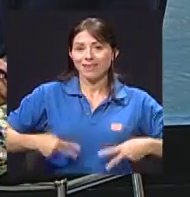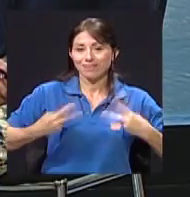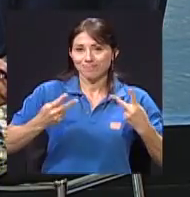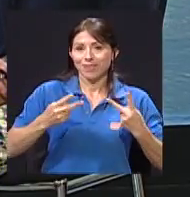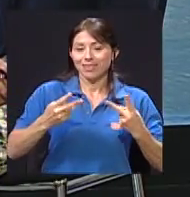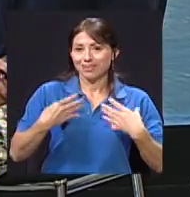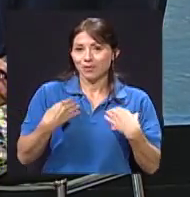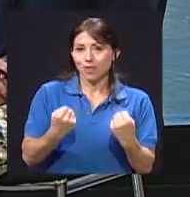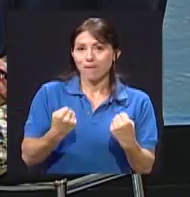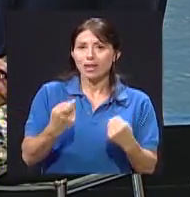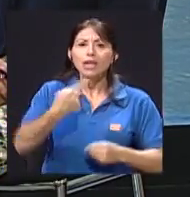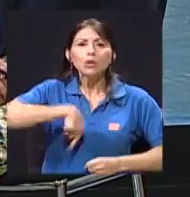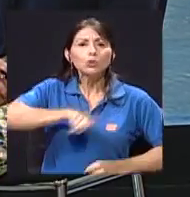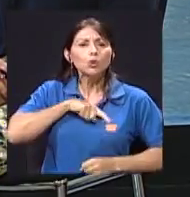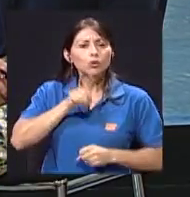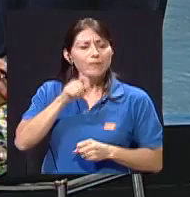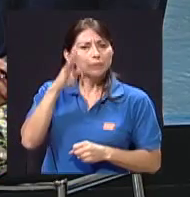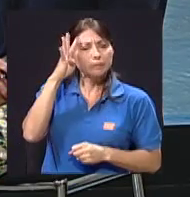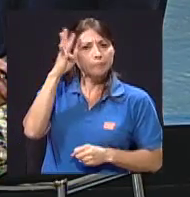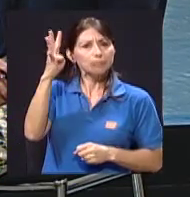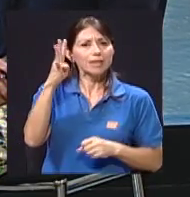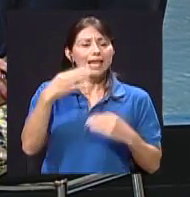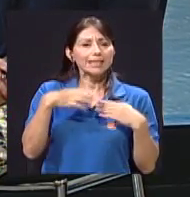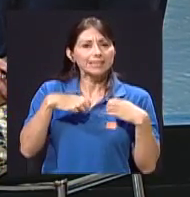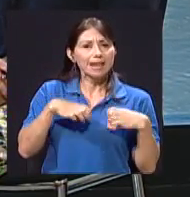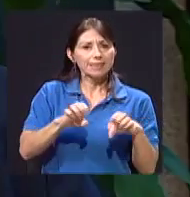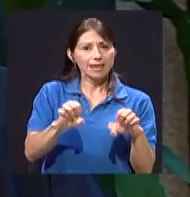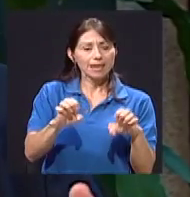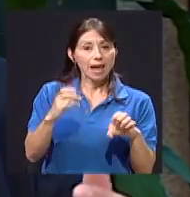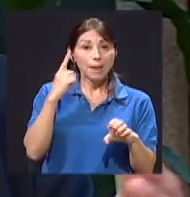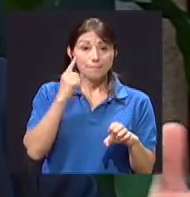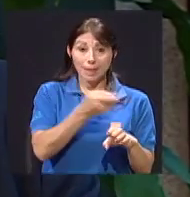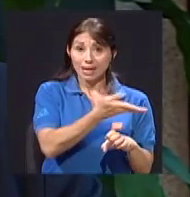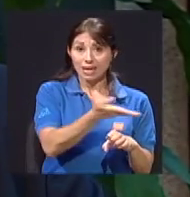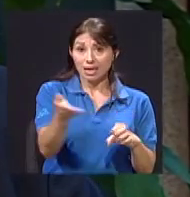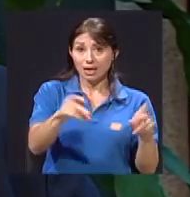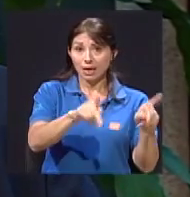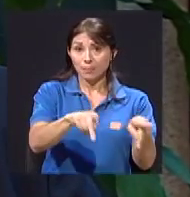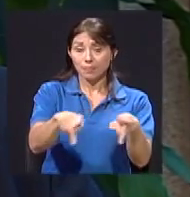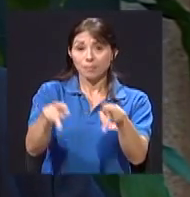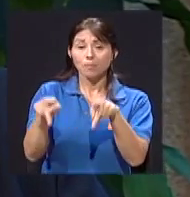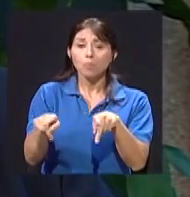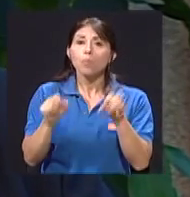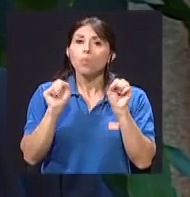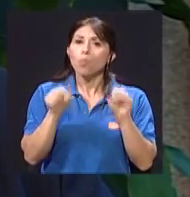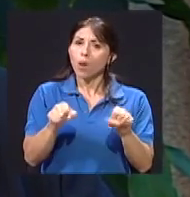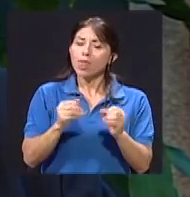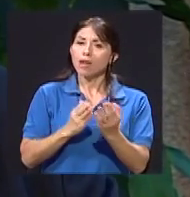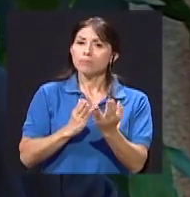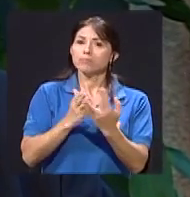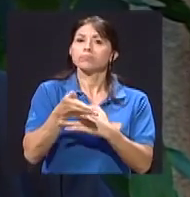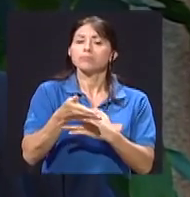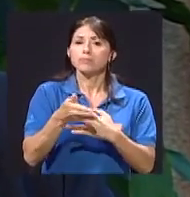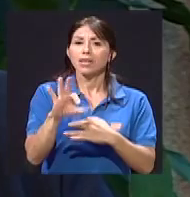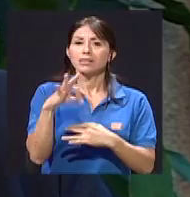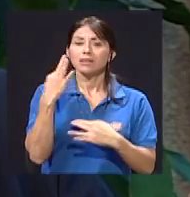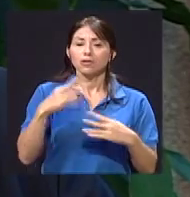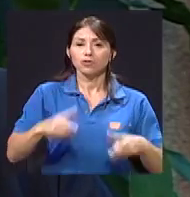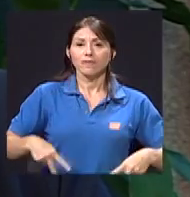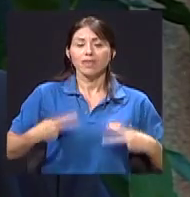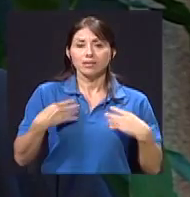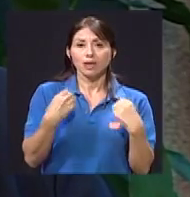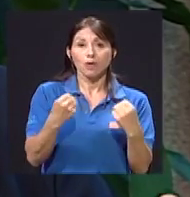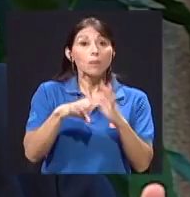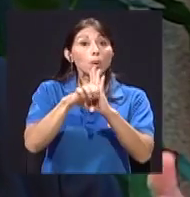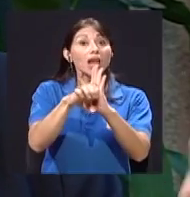vida saludables. Bueno, tenemos que crear una estrategia que permita que esta población pueda tener acceso a estilos de